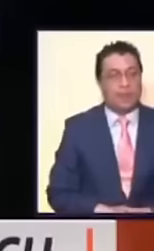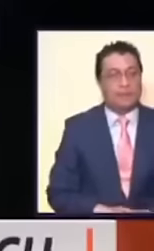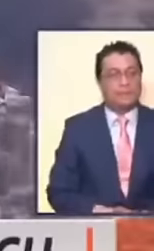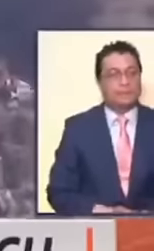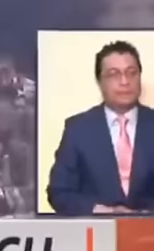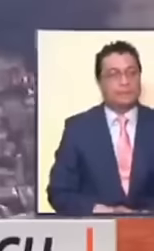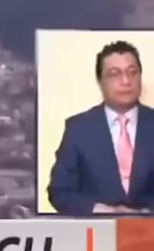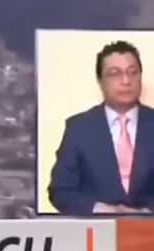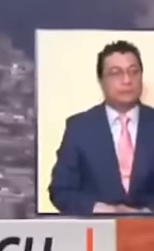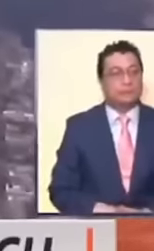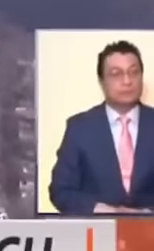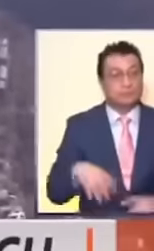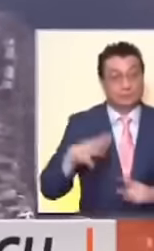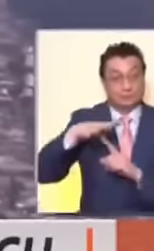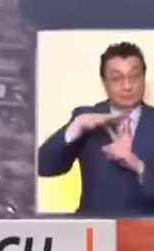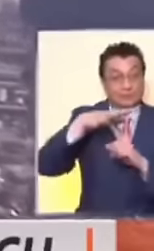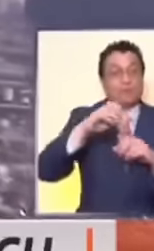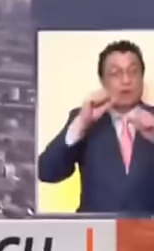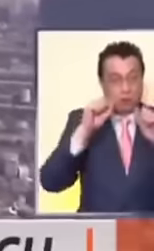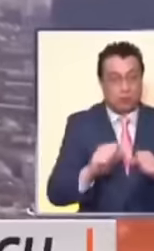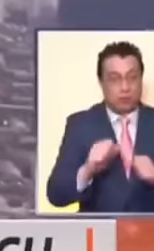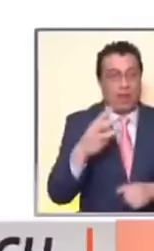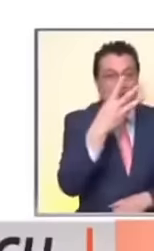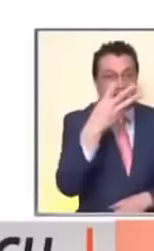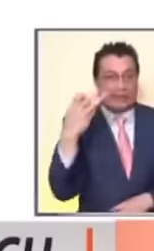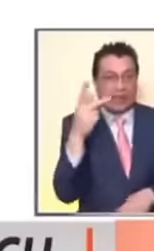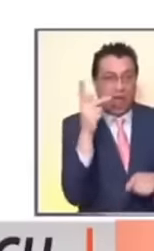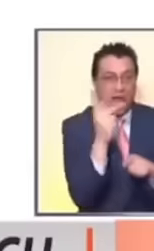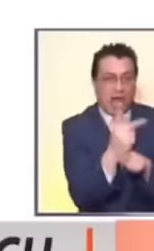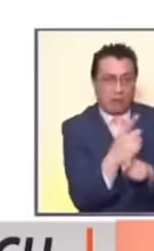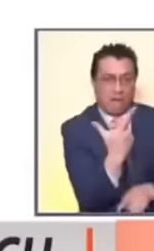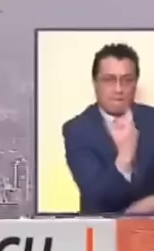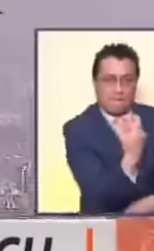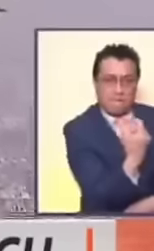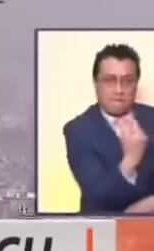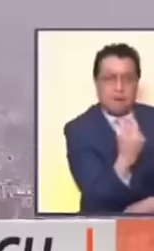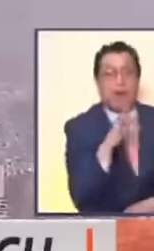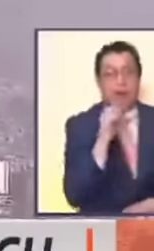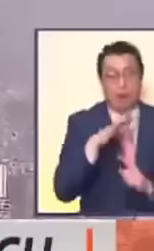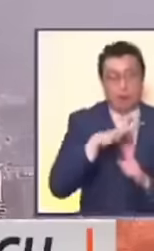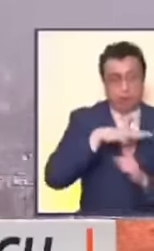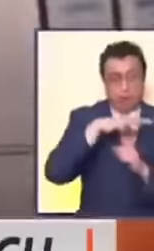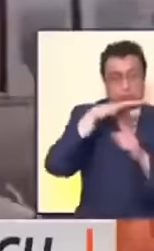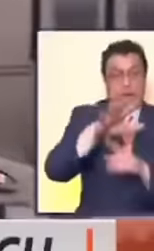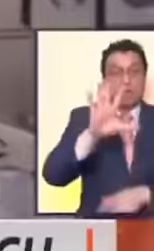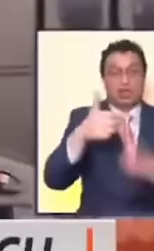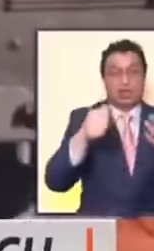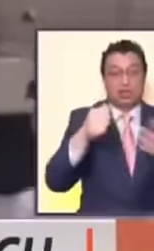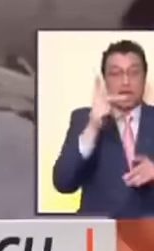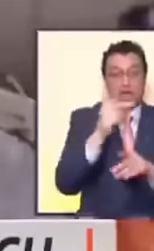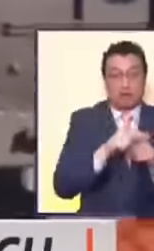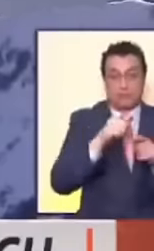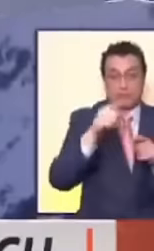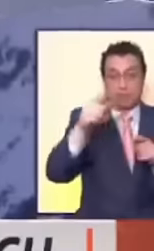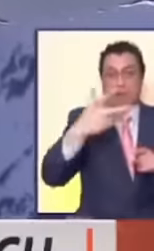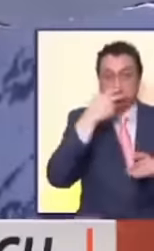Épico. Estos helicópteros pueden llegar hasta 300 kilómetros por hora y con una autonomía de 560 kilómetros. Es como un vuelo que se